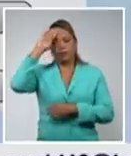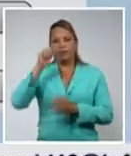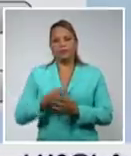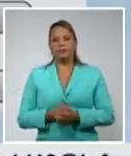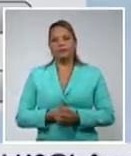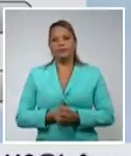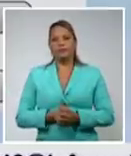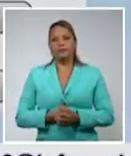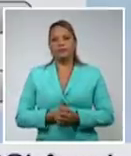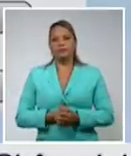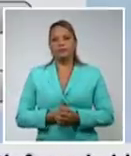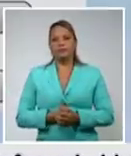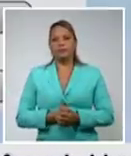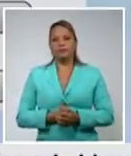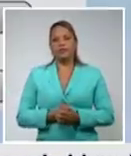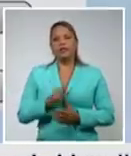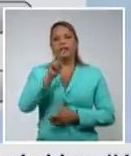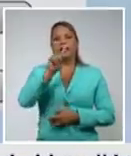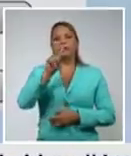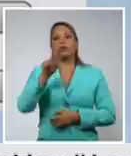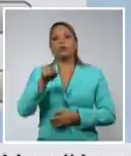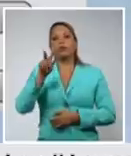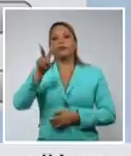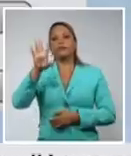Estamos hablando del